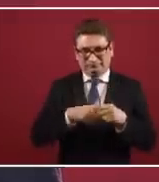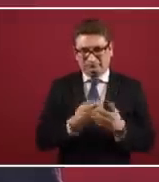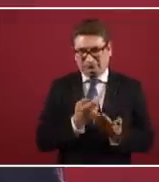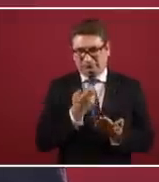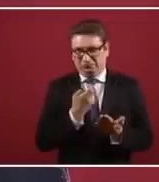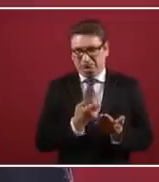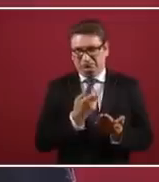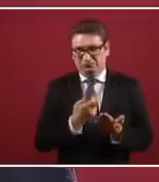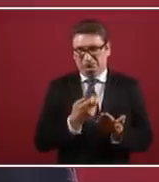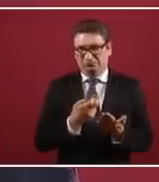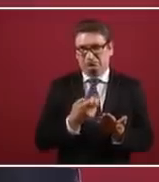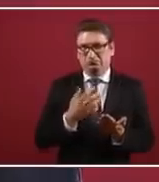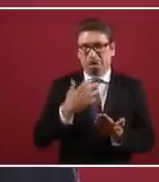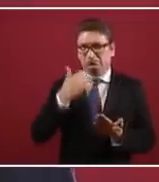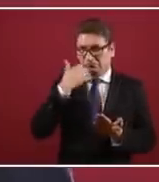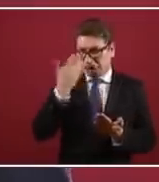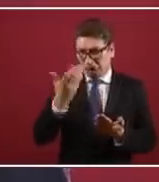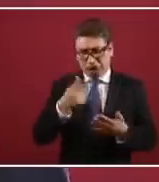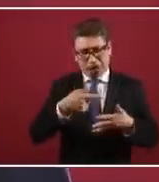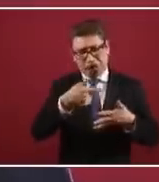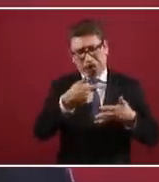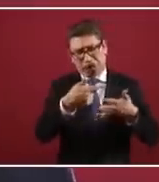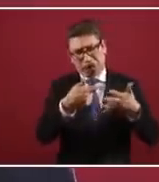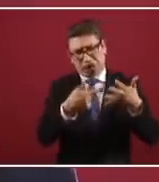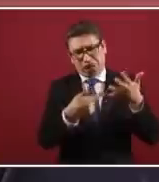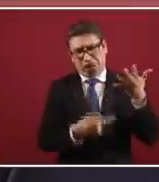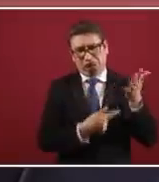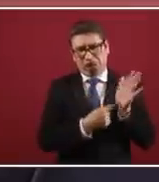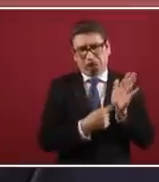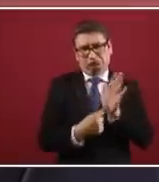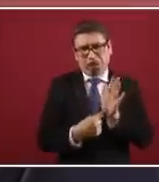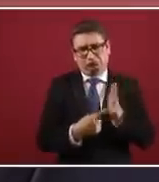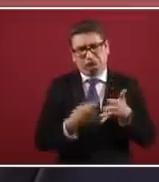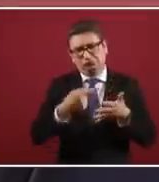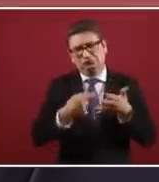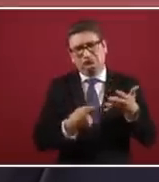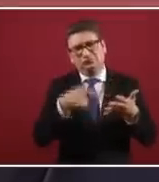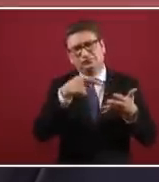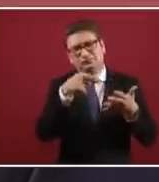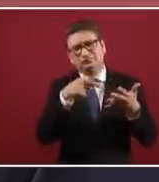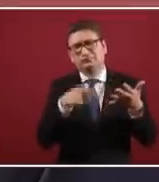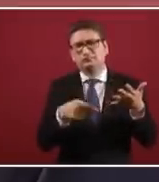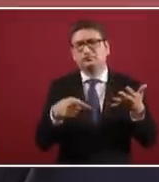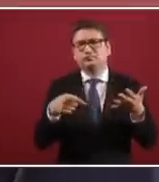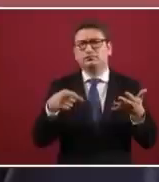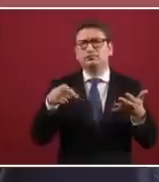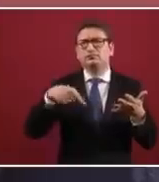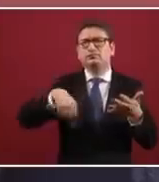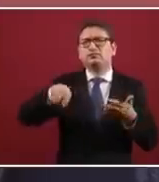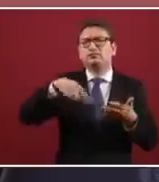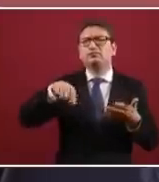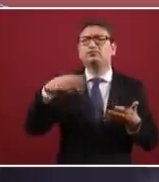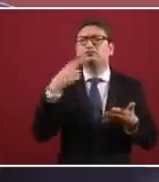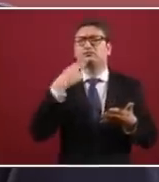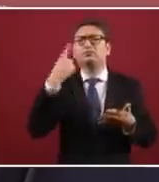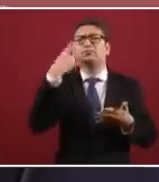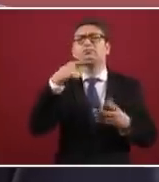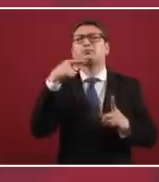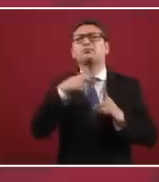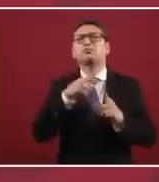hasta enlistar, que los utilizaban con propósitos electorales,